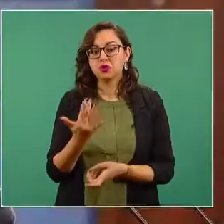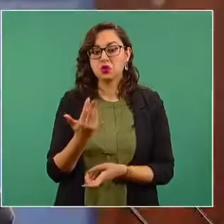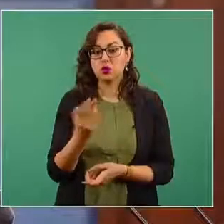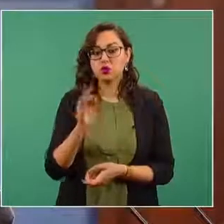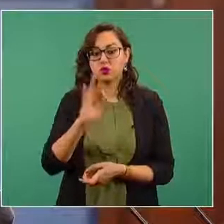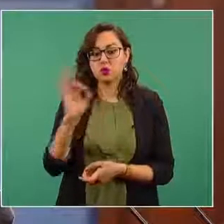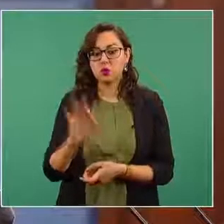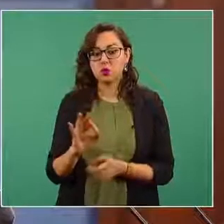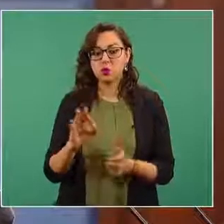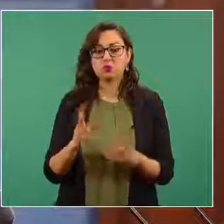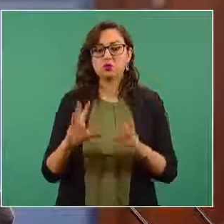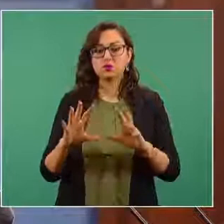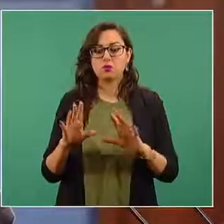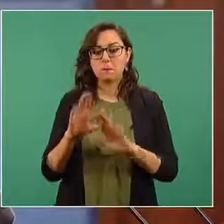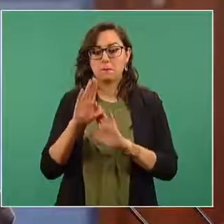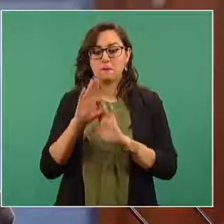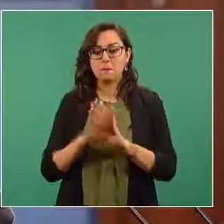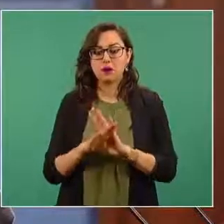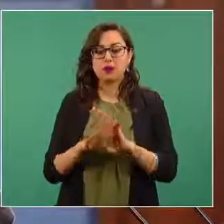en conjunto